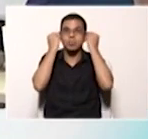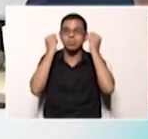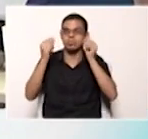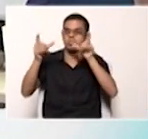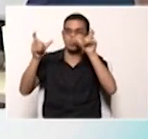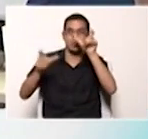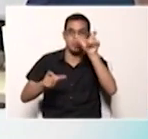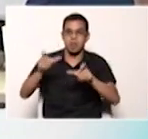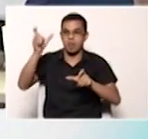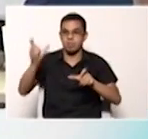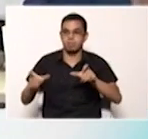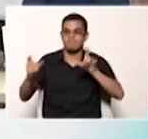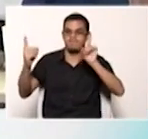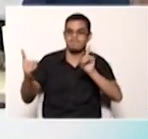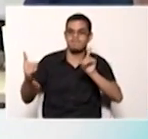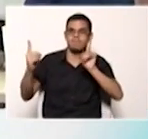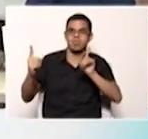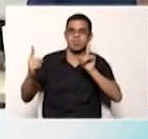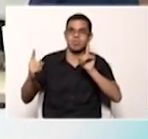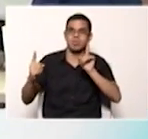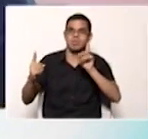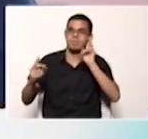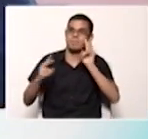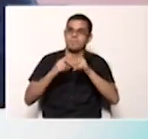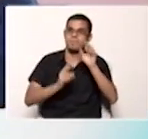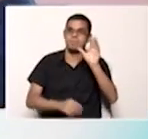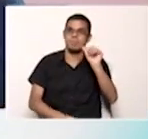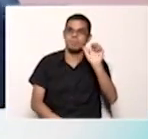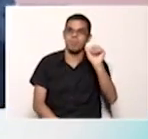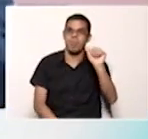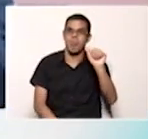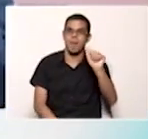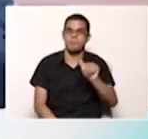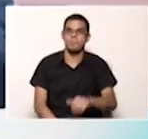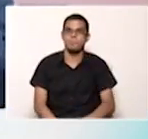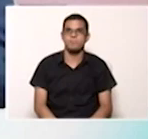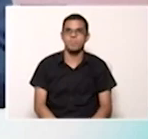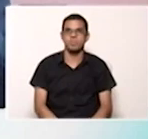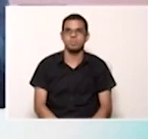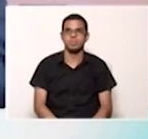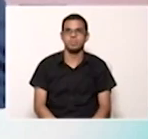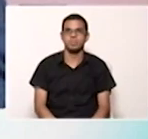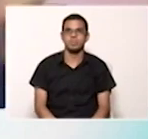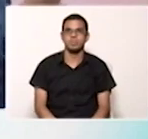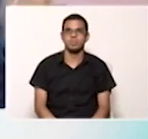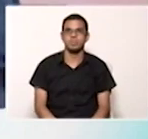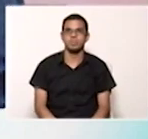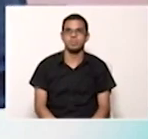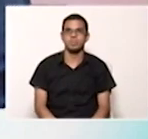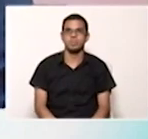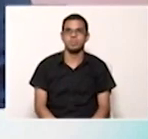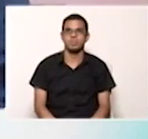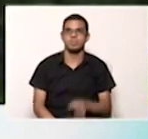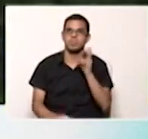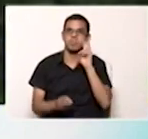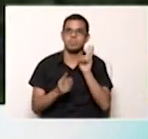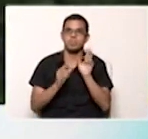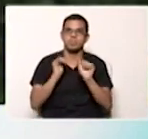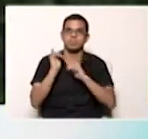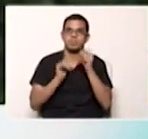distancia prudencial. Hasta los momentos. Chao. Chao, bendiciones y nos despedimos con este